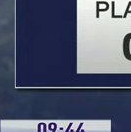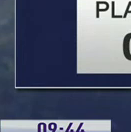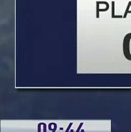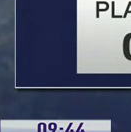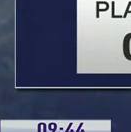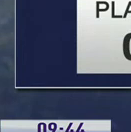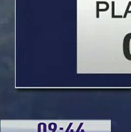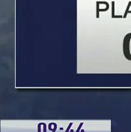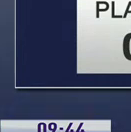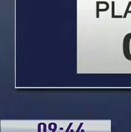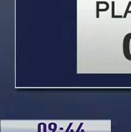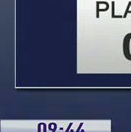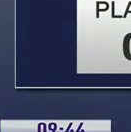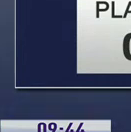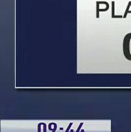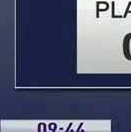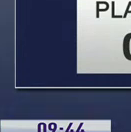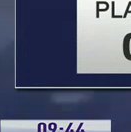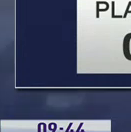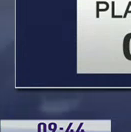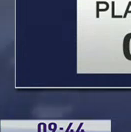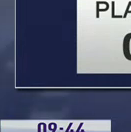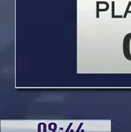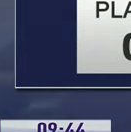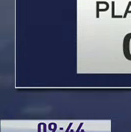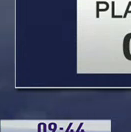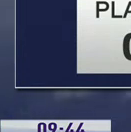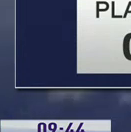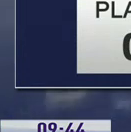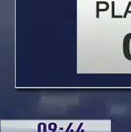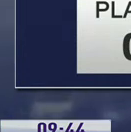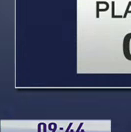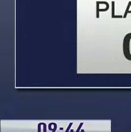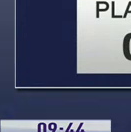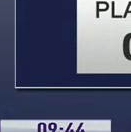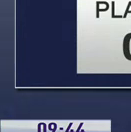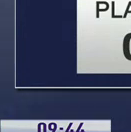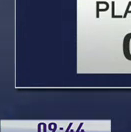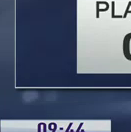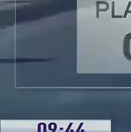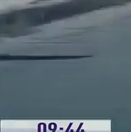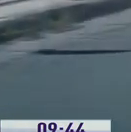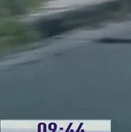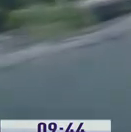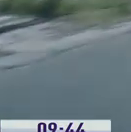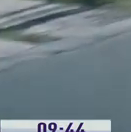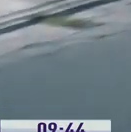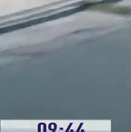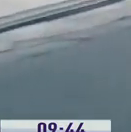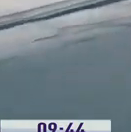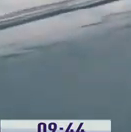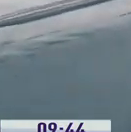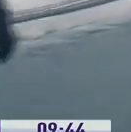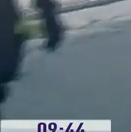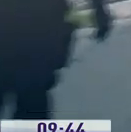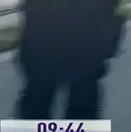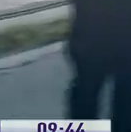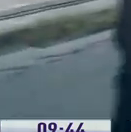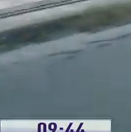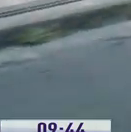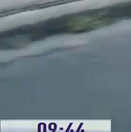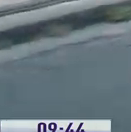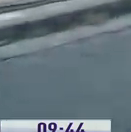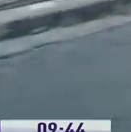viernes rige para los vehículos con placa terminada en 0, 2, 4, 6 y 8. Los vehículos privados que se